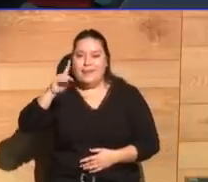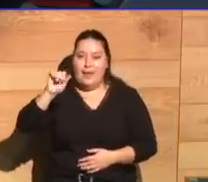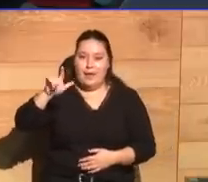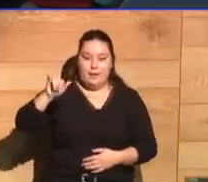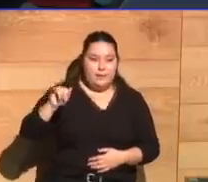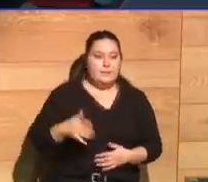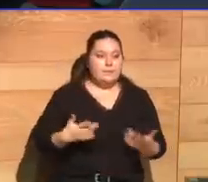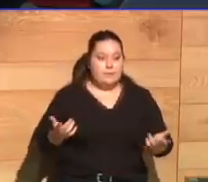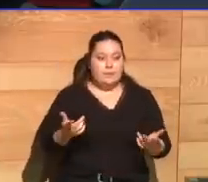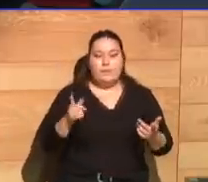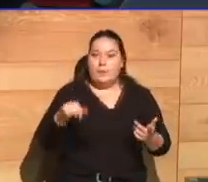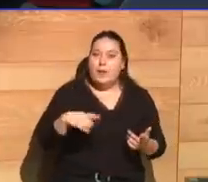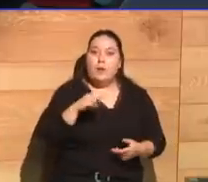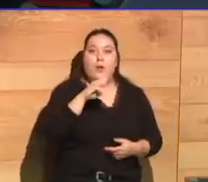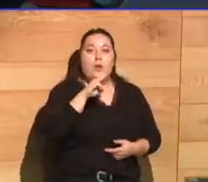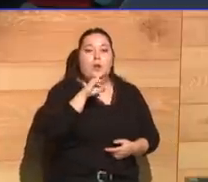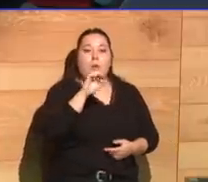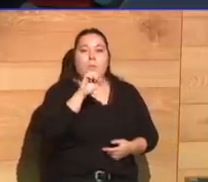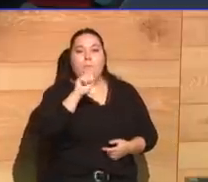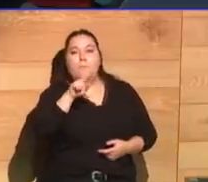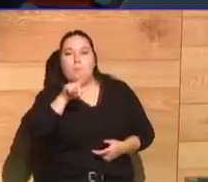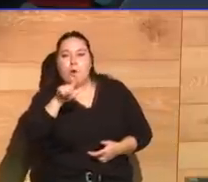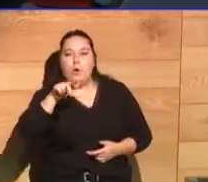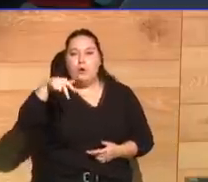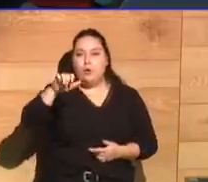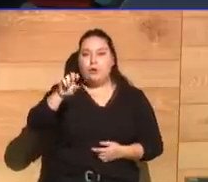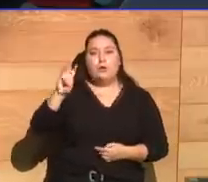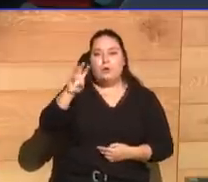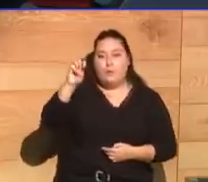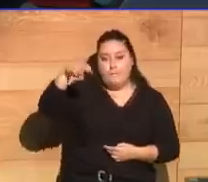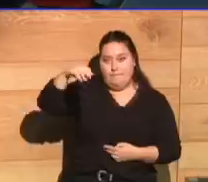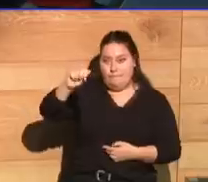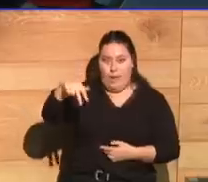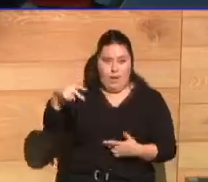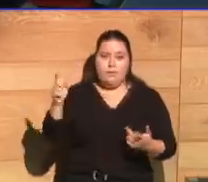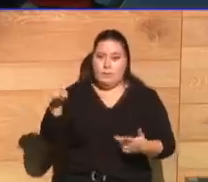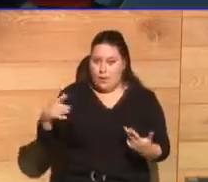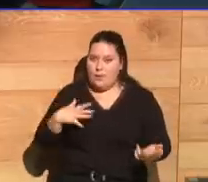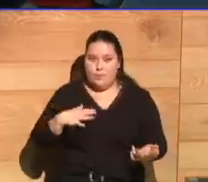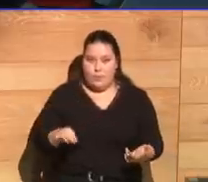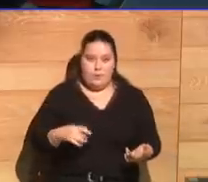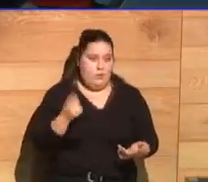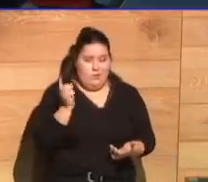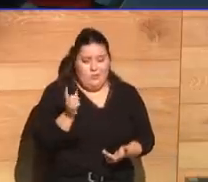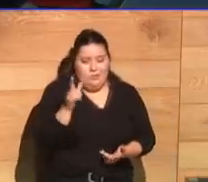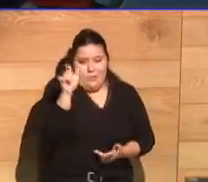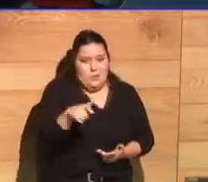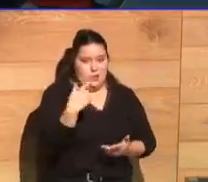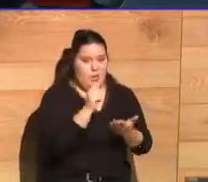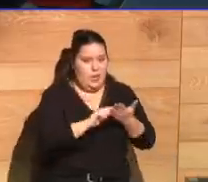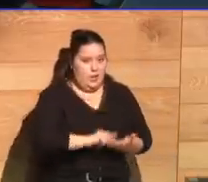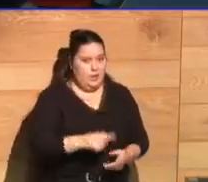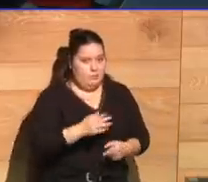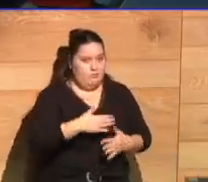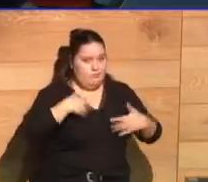de tal. Paul Newman estuvo a punto de ser Superman. Mentira. En realidad es un señor que está sentado haciendo una lista y pone los nombres que se le vienen,